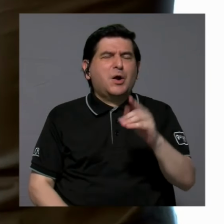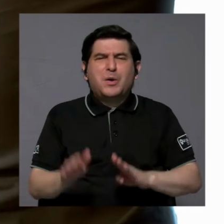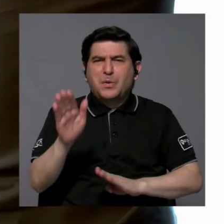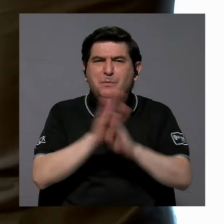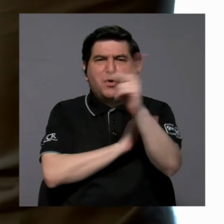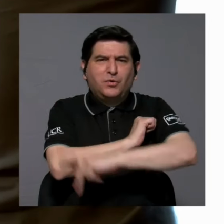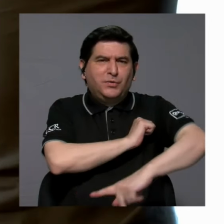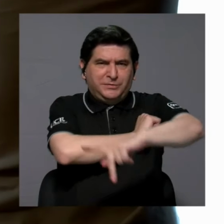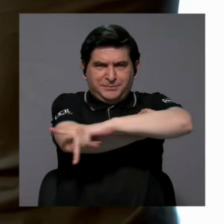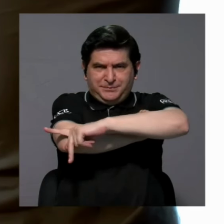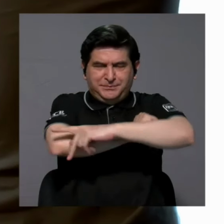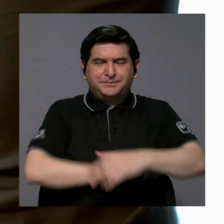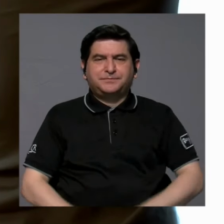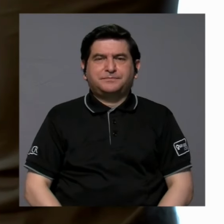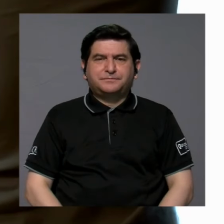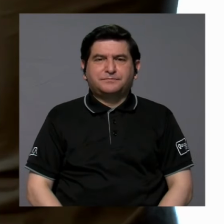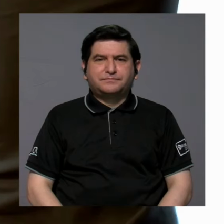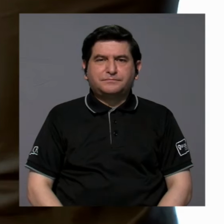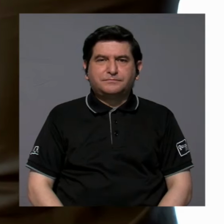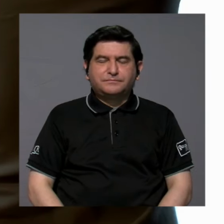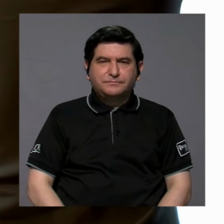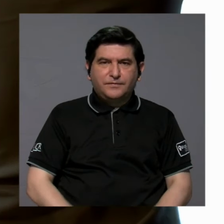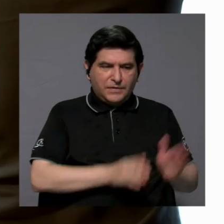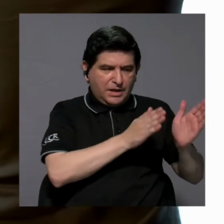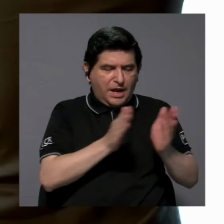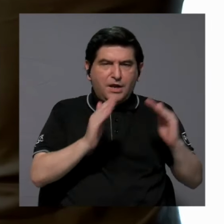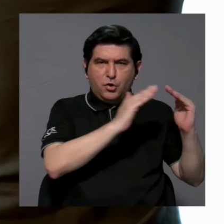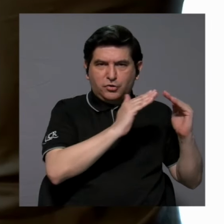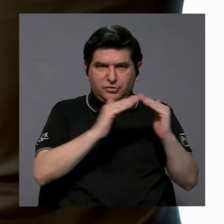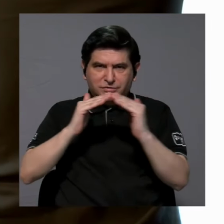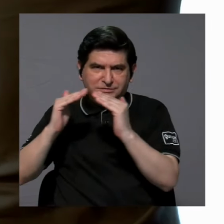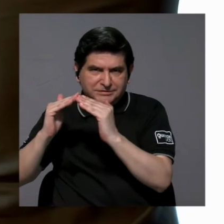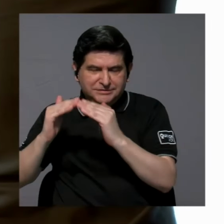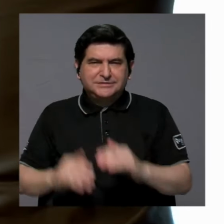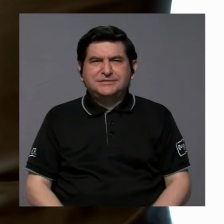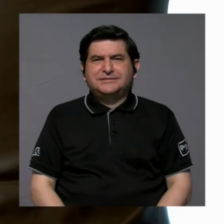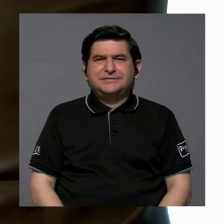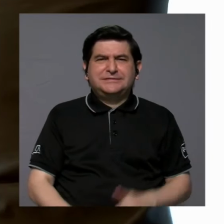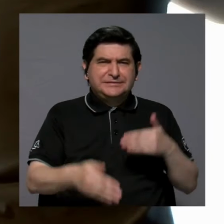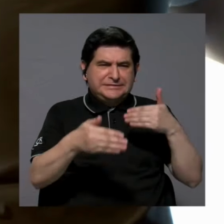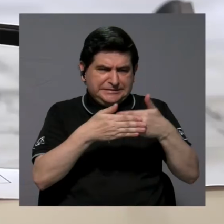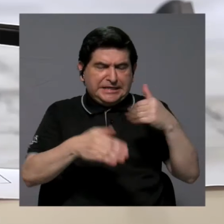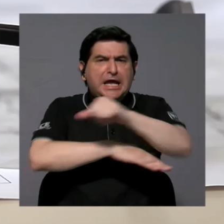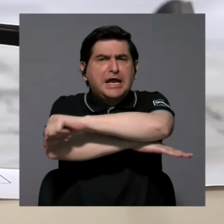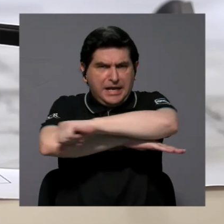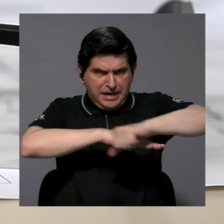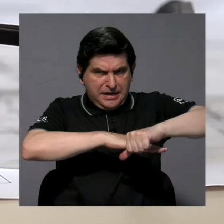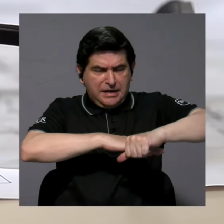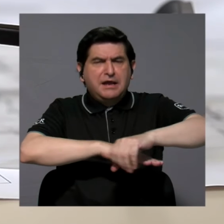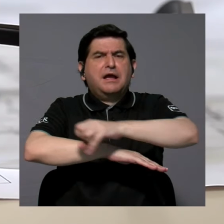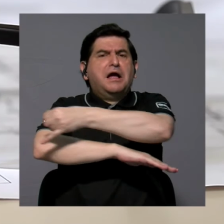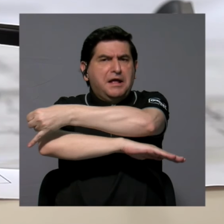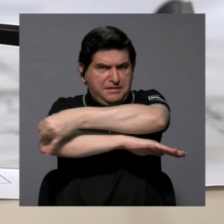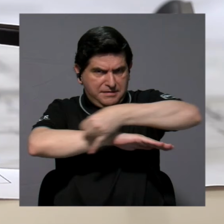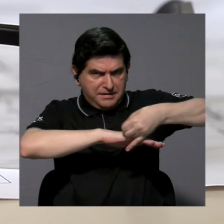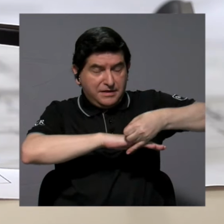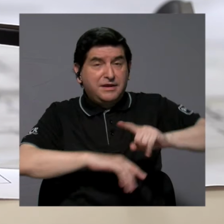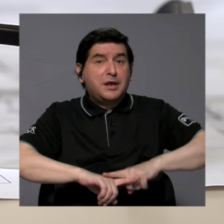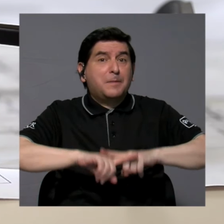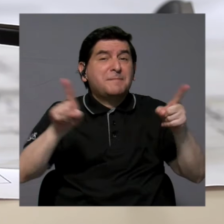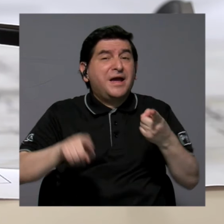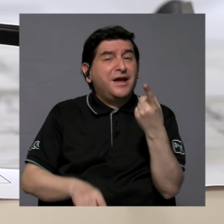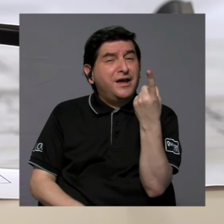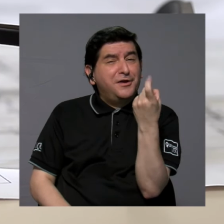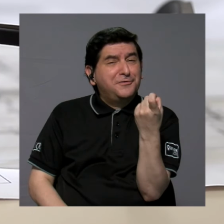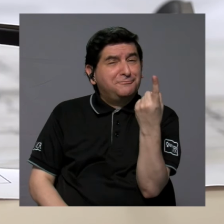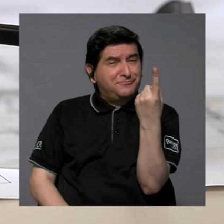en nuestro país. El urbanismo ha estado muy cercano a la arquitectura, muy cercano a las ingenierías, pero ha